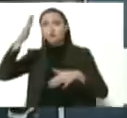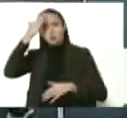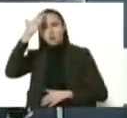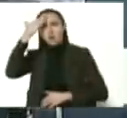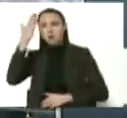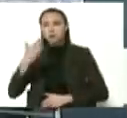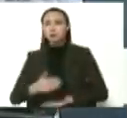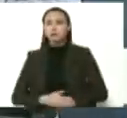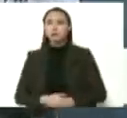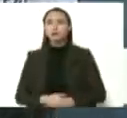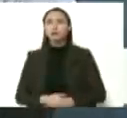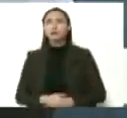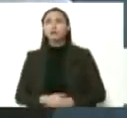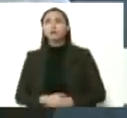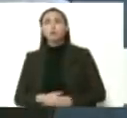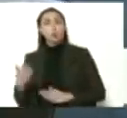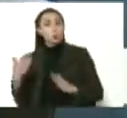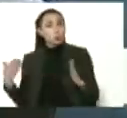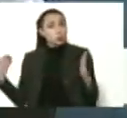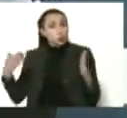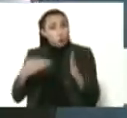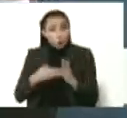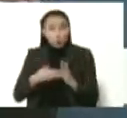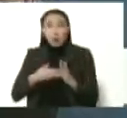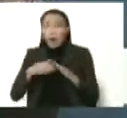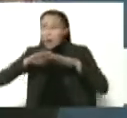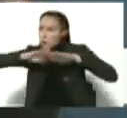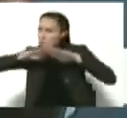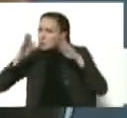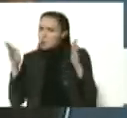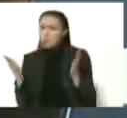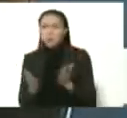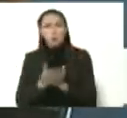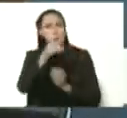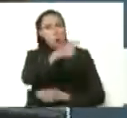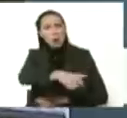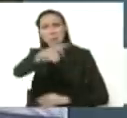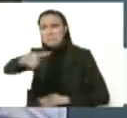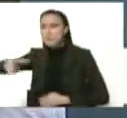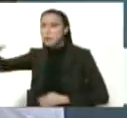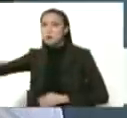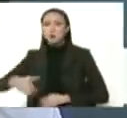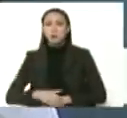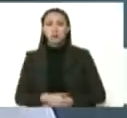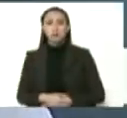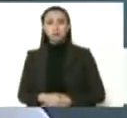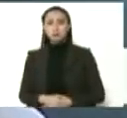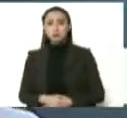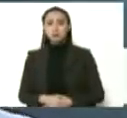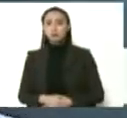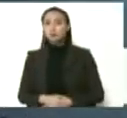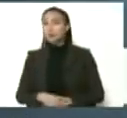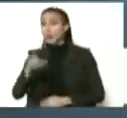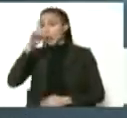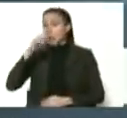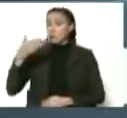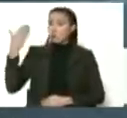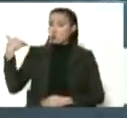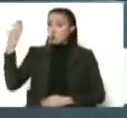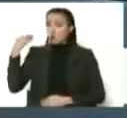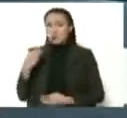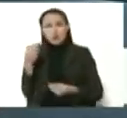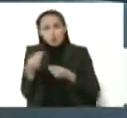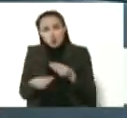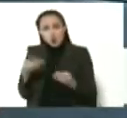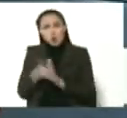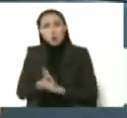que ha golpeado duramente al mundo, duramente al mundo. Hace un año, en el transcurso de